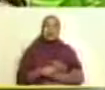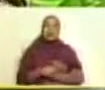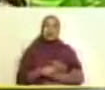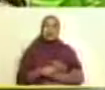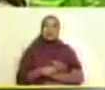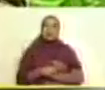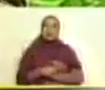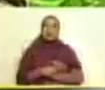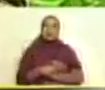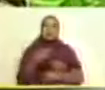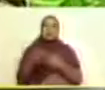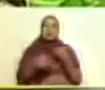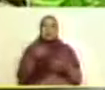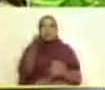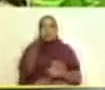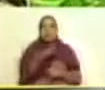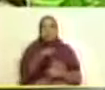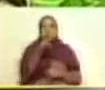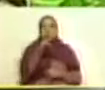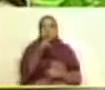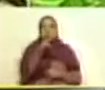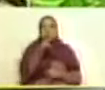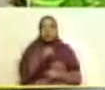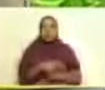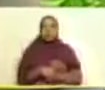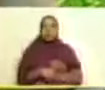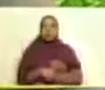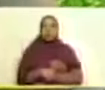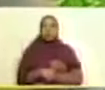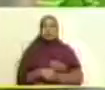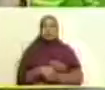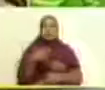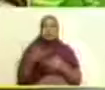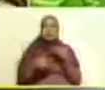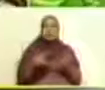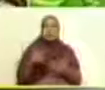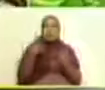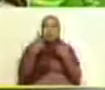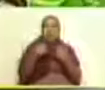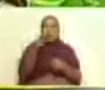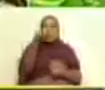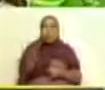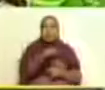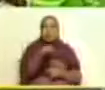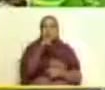y presentarles las propuestas que se han hecho. Nudo crítico.